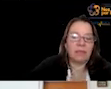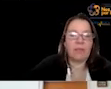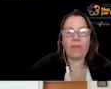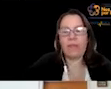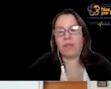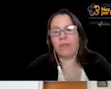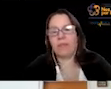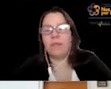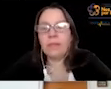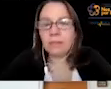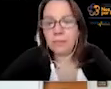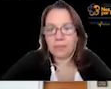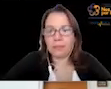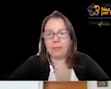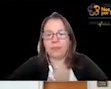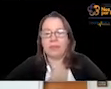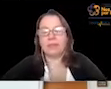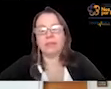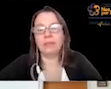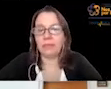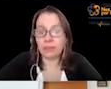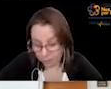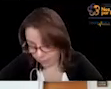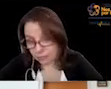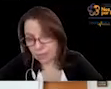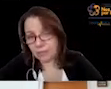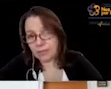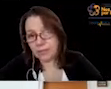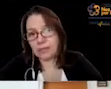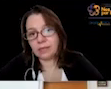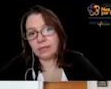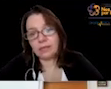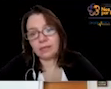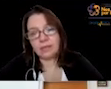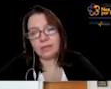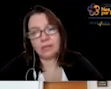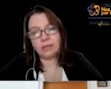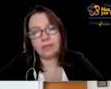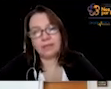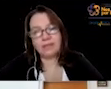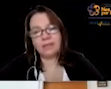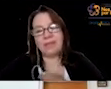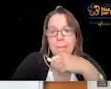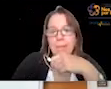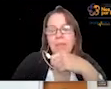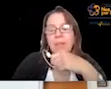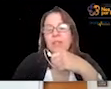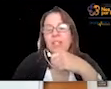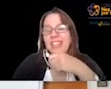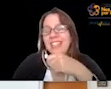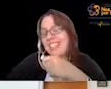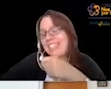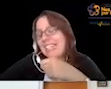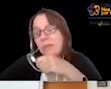patología más avanzada, pero no olvidar de realizar actividad física nunca. Bueno, muchas gracias.